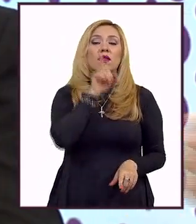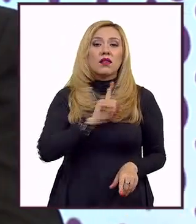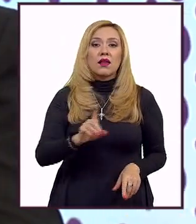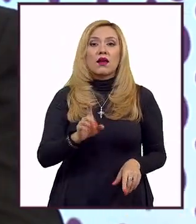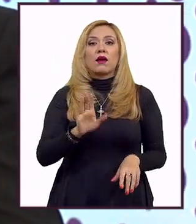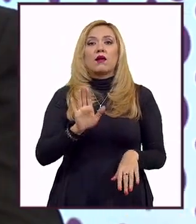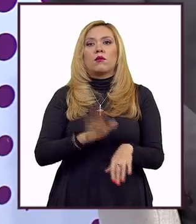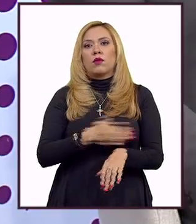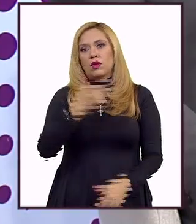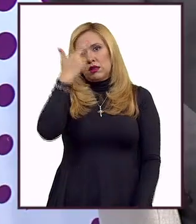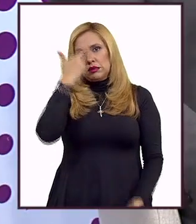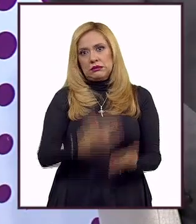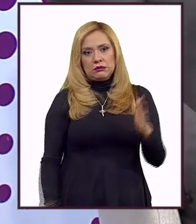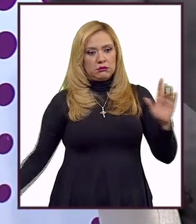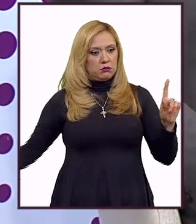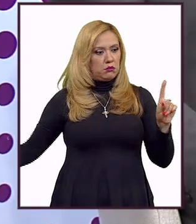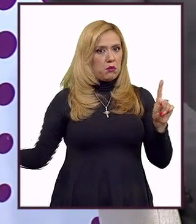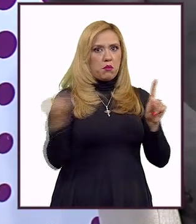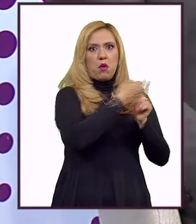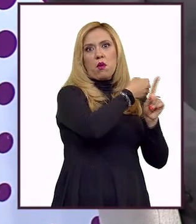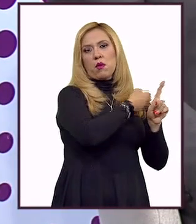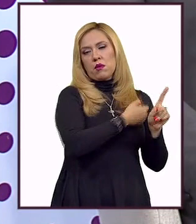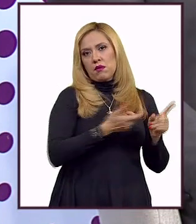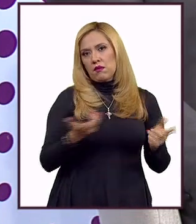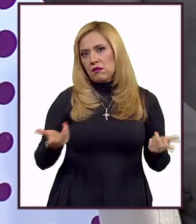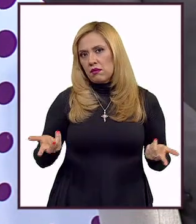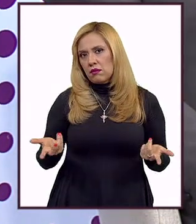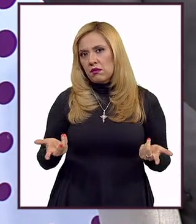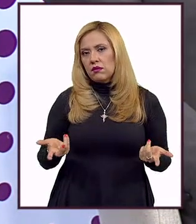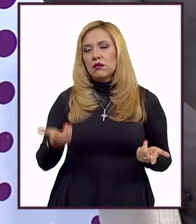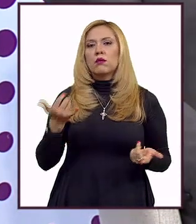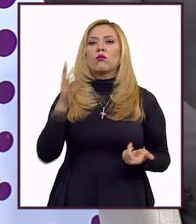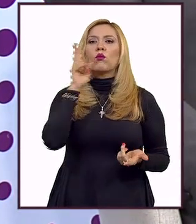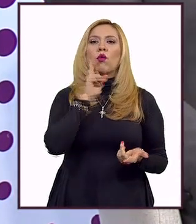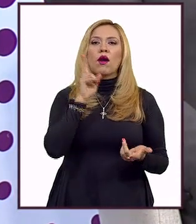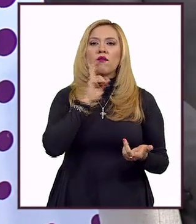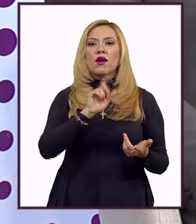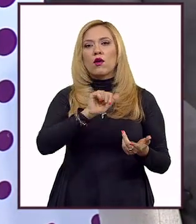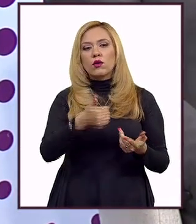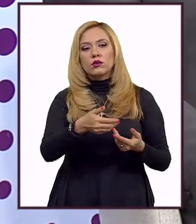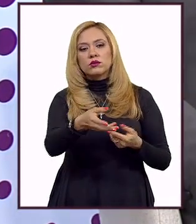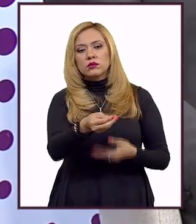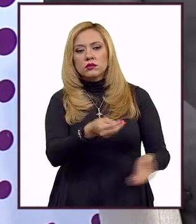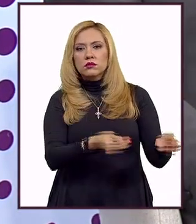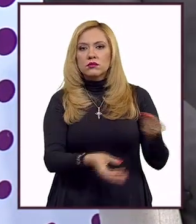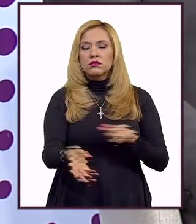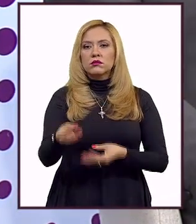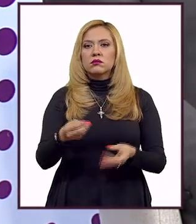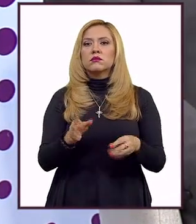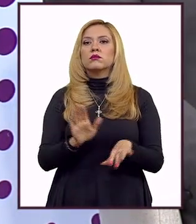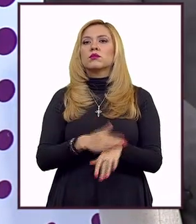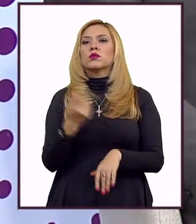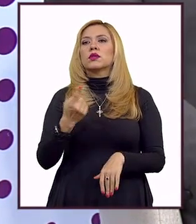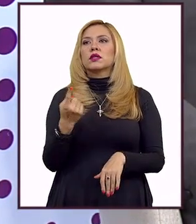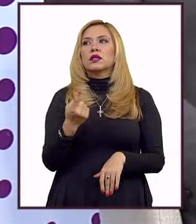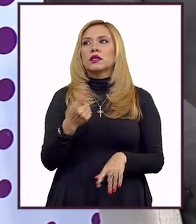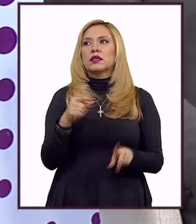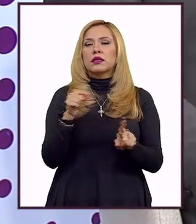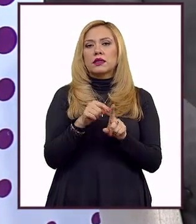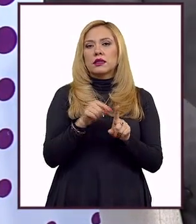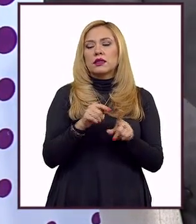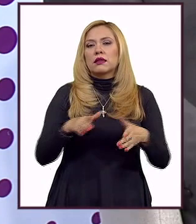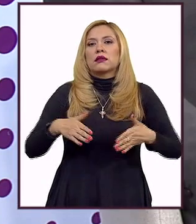una violación directa y gravísima a la dignidad de esa persona. Y también las pruebas derivadas, Y ¿no? las Las pruebas derivadas de